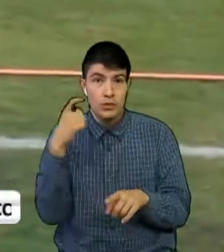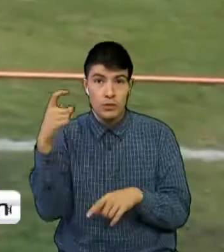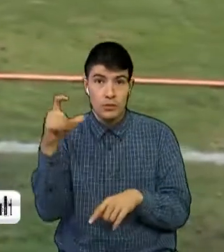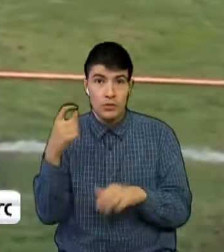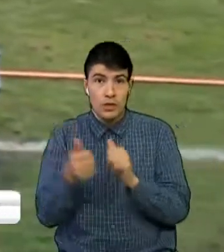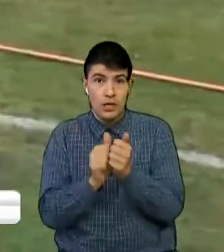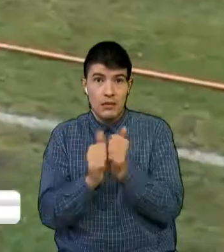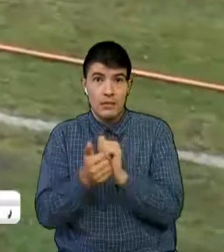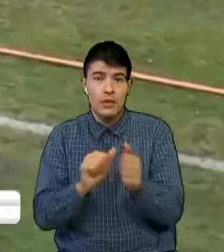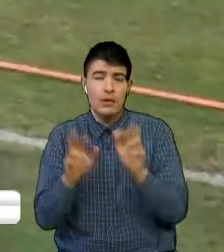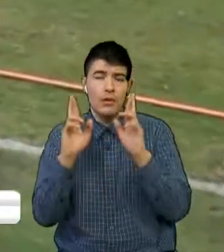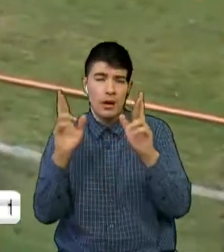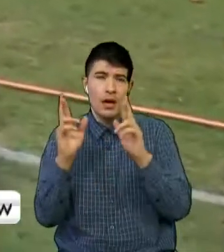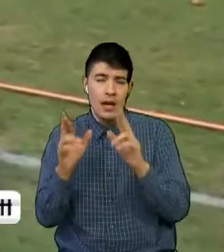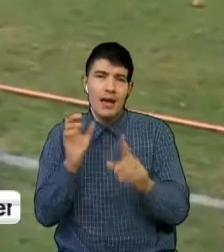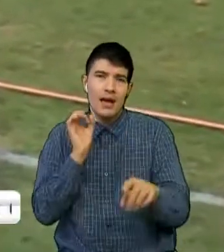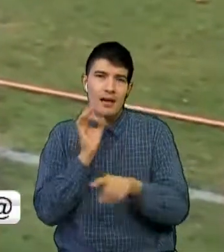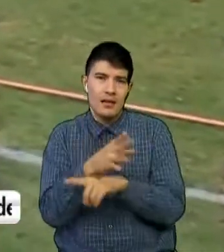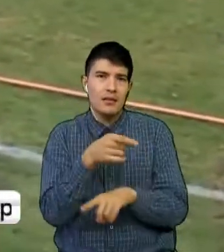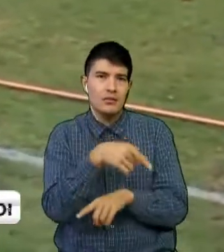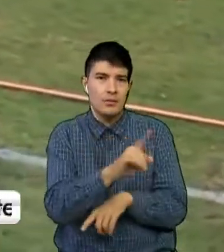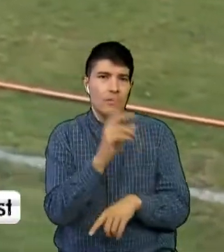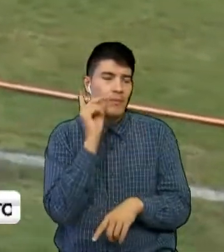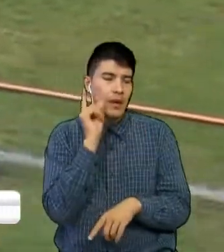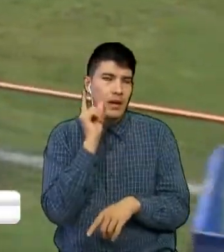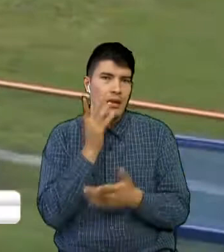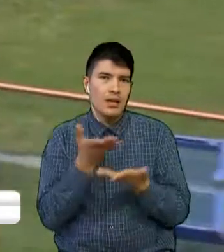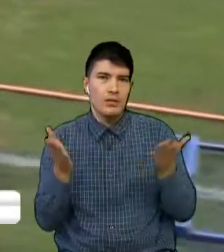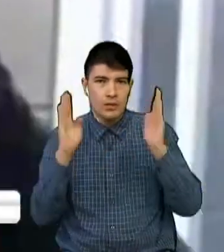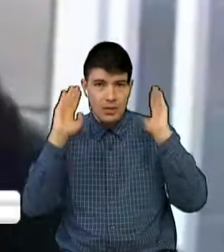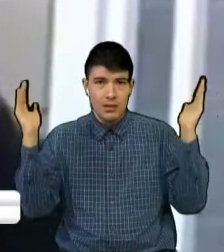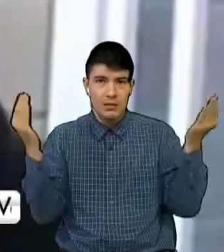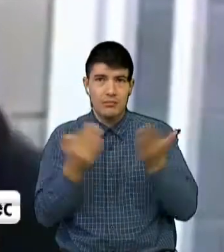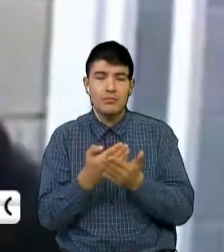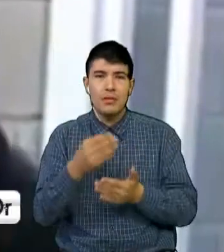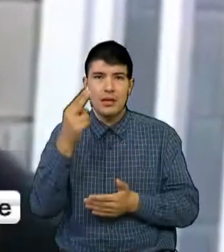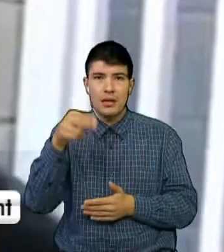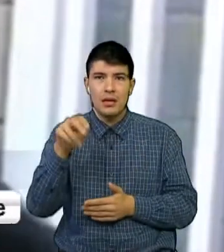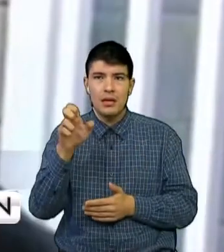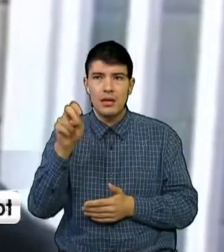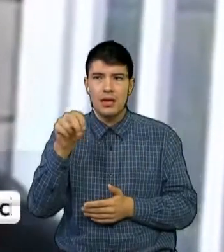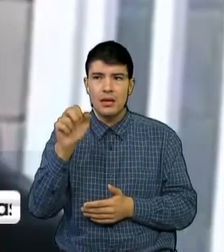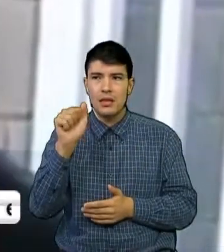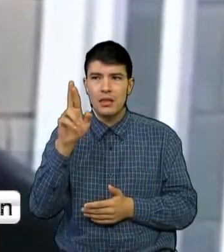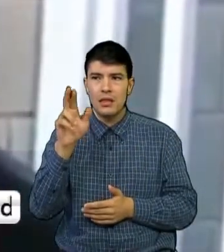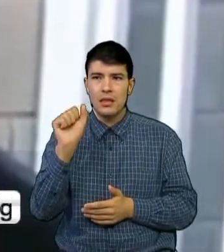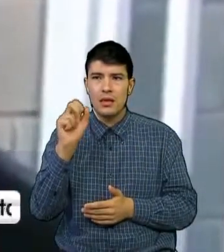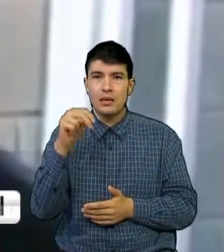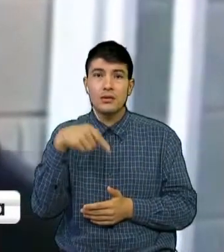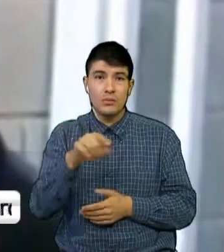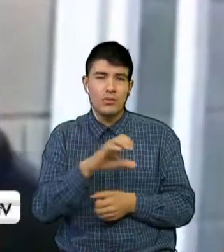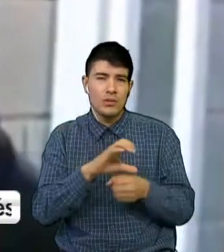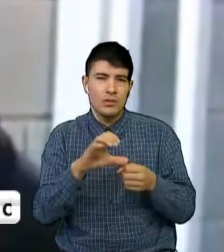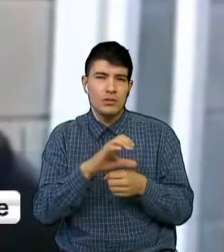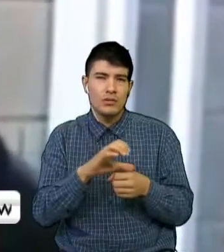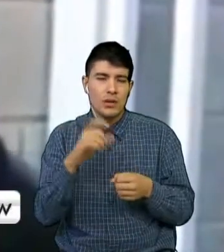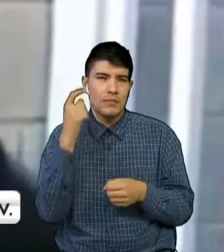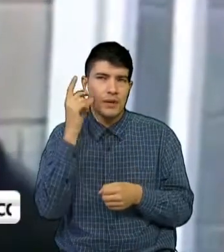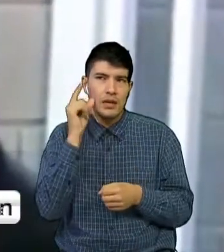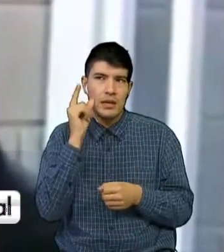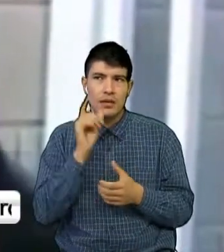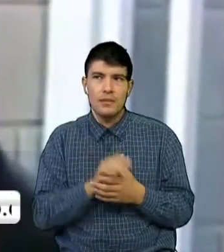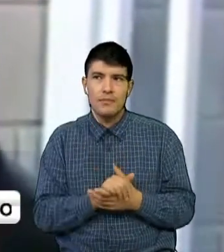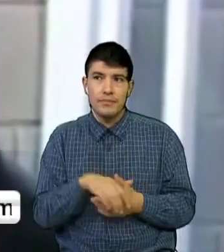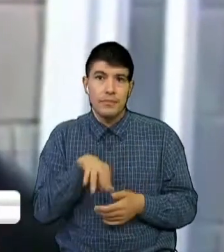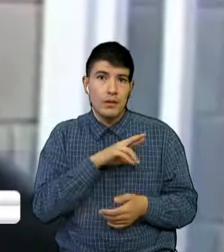espera hacerle daño al pereira en el estadio hernán ramírez villegas ahora la desesperación es de ellos y los espacios son nuestros entonces